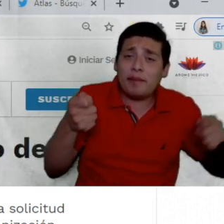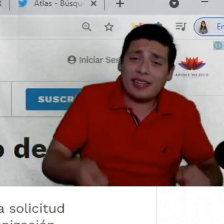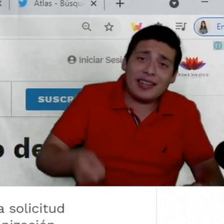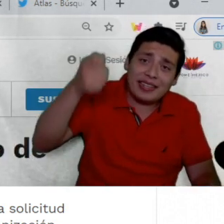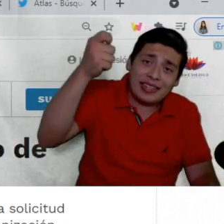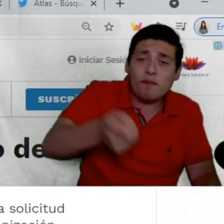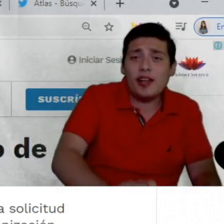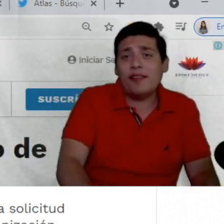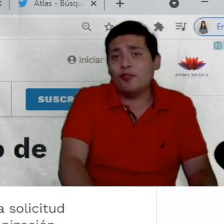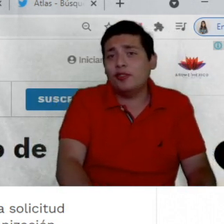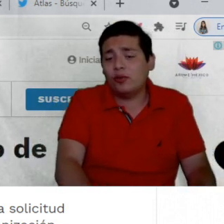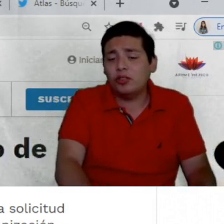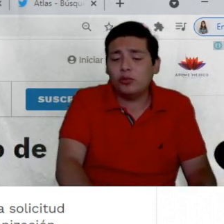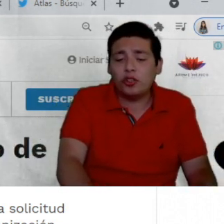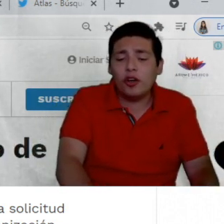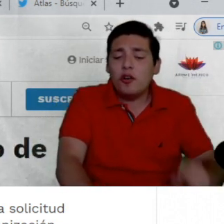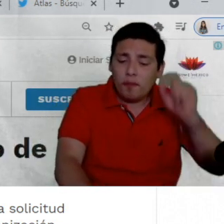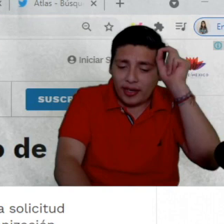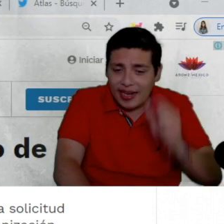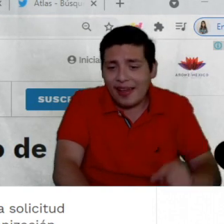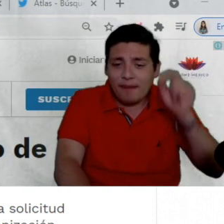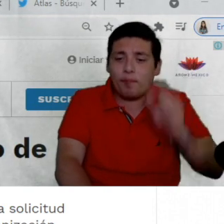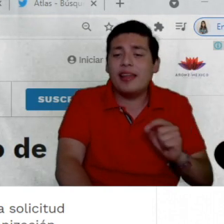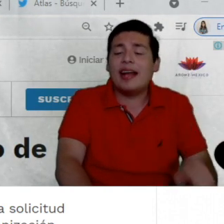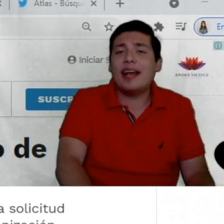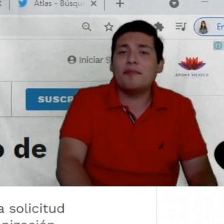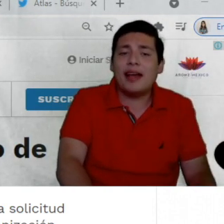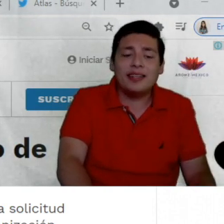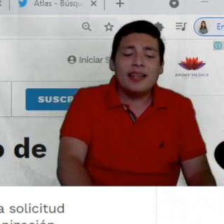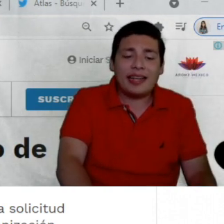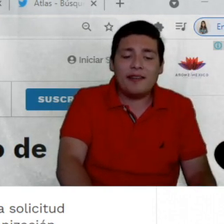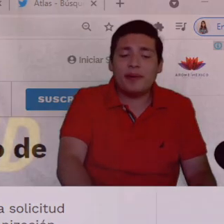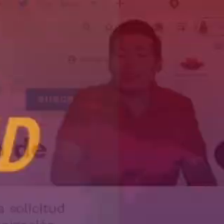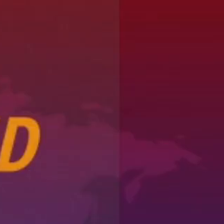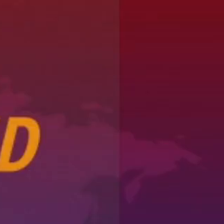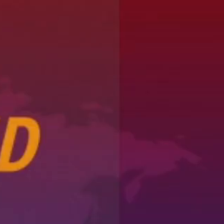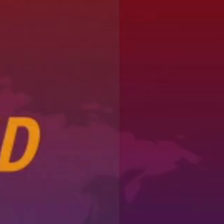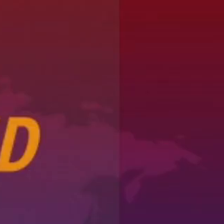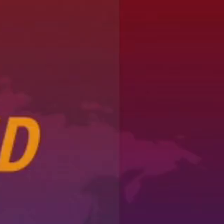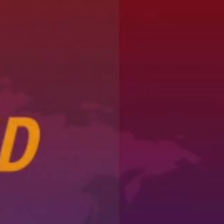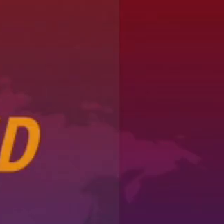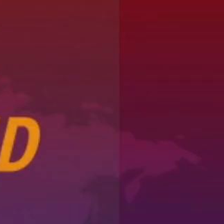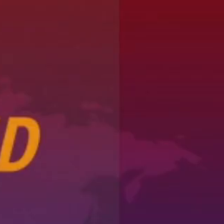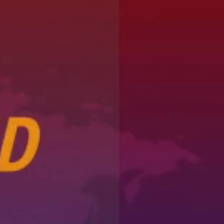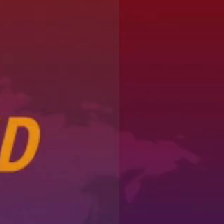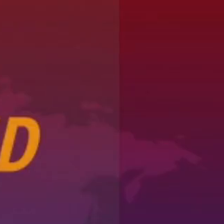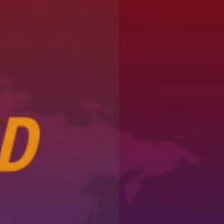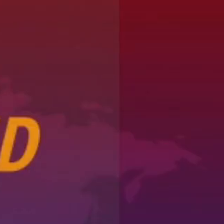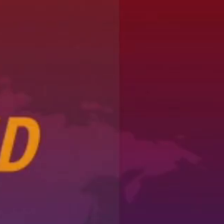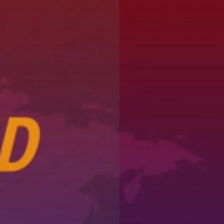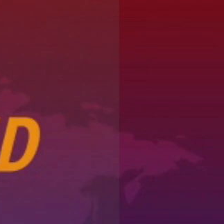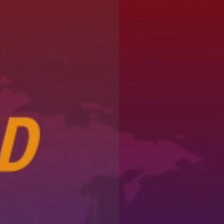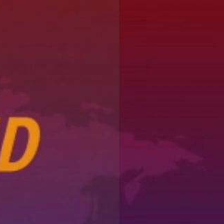a pesar de que están vulnerando nuestra constitución, porque nadie puede ganar más que el presidente. Pero al final, ¿tú qué